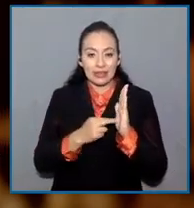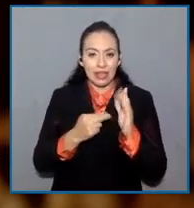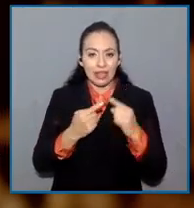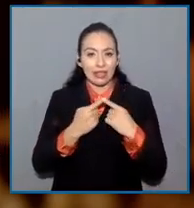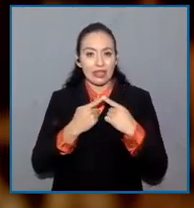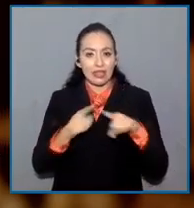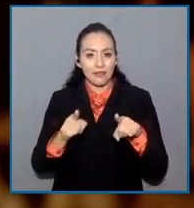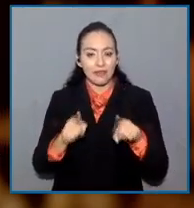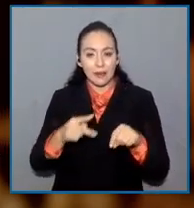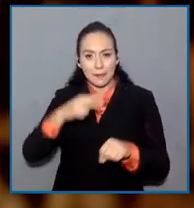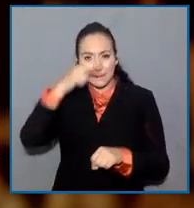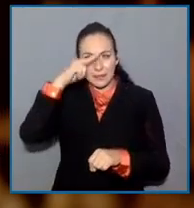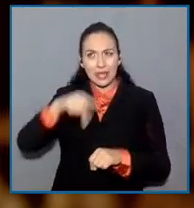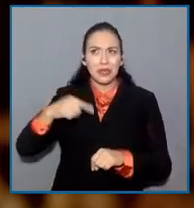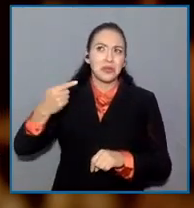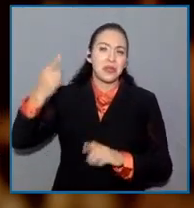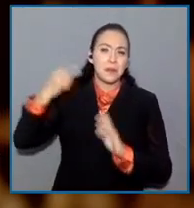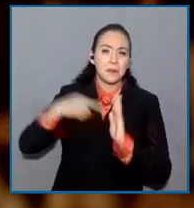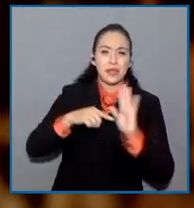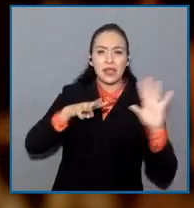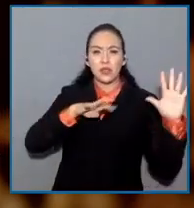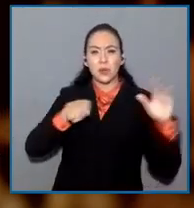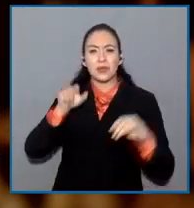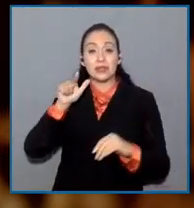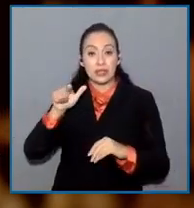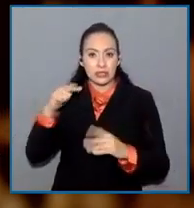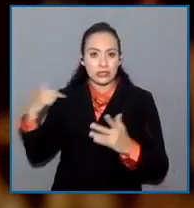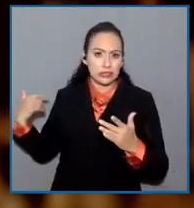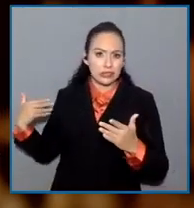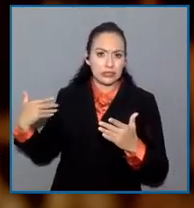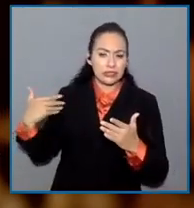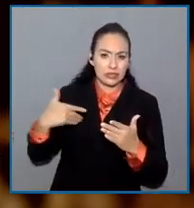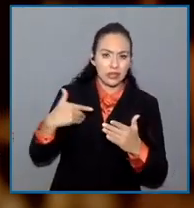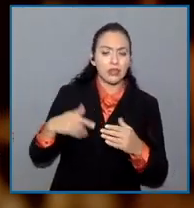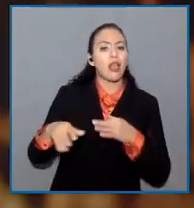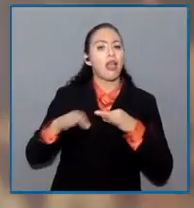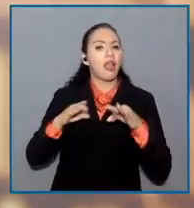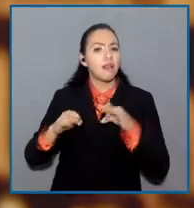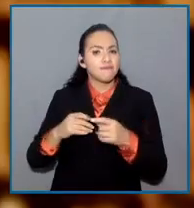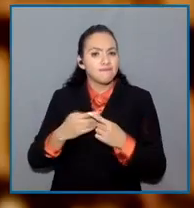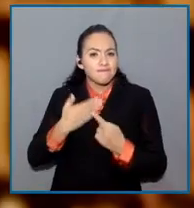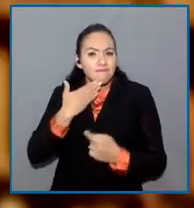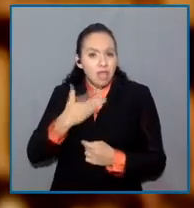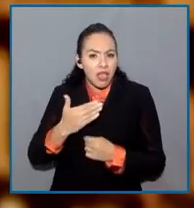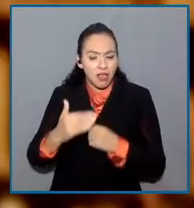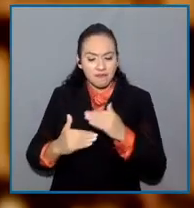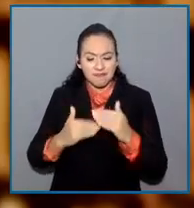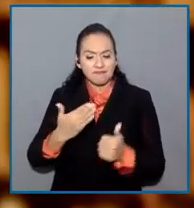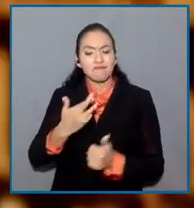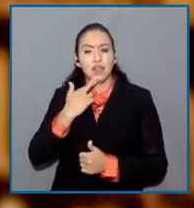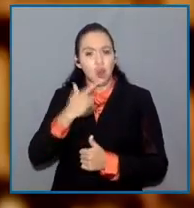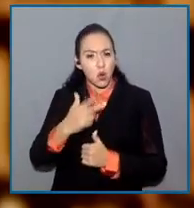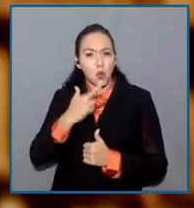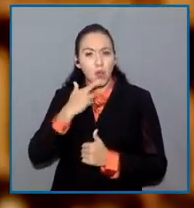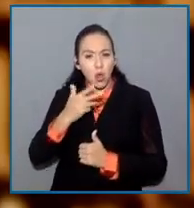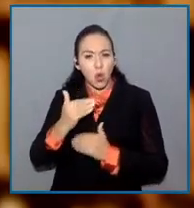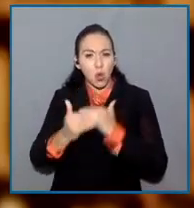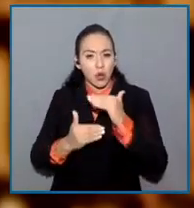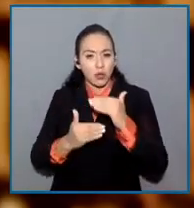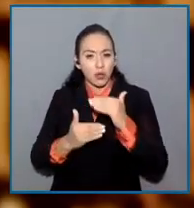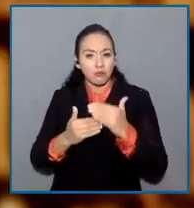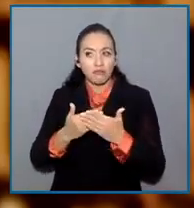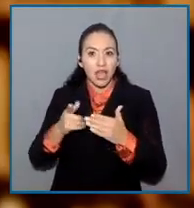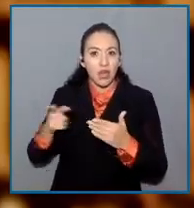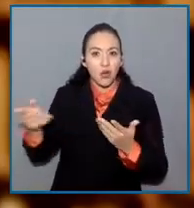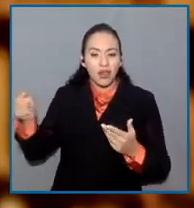1917. México ha sido una república federal y democrática. Durante una entrevista con Elisa Alanís